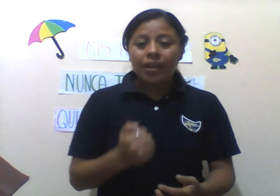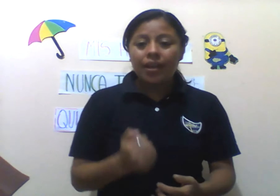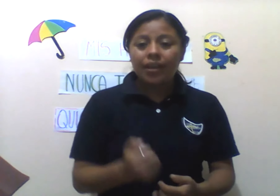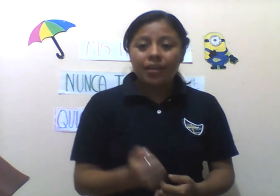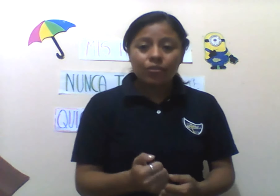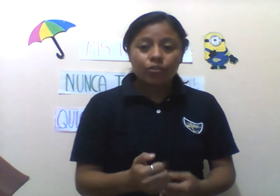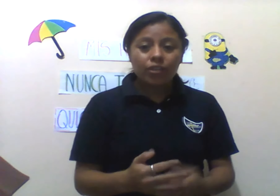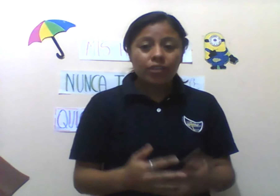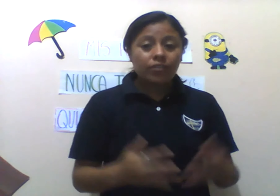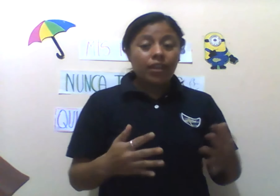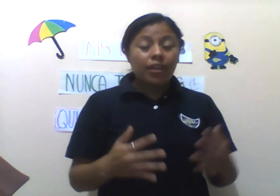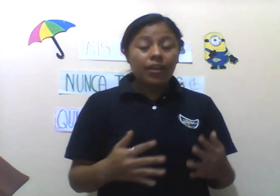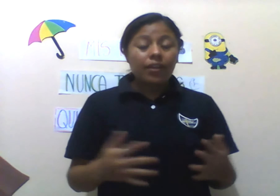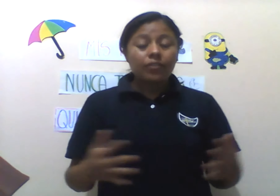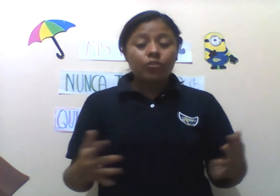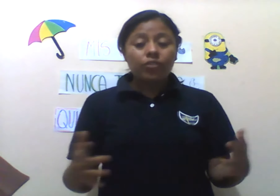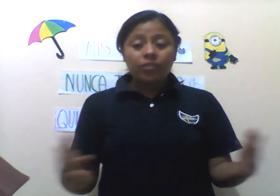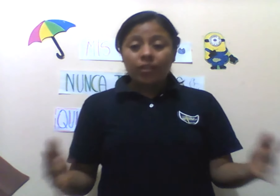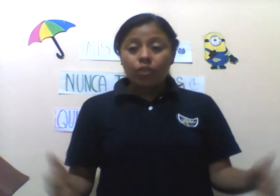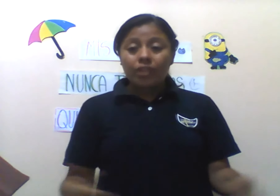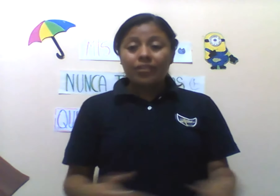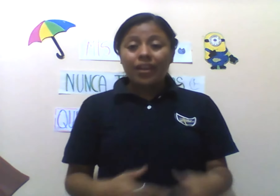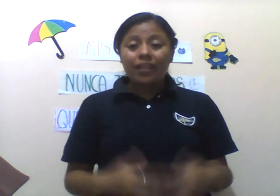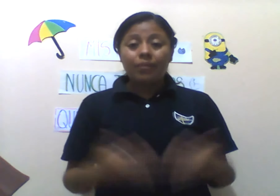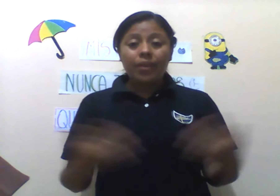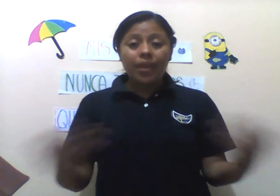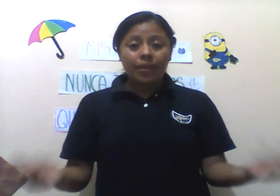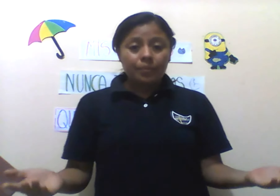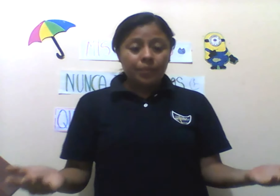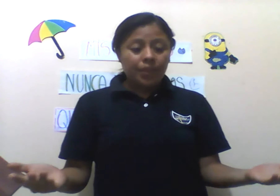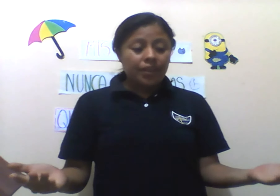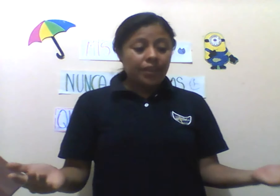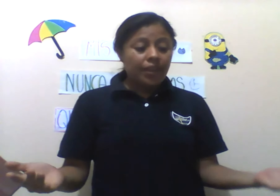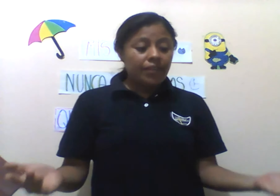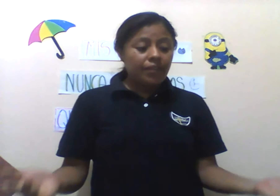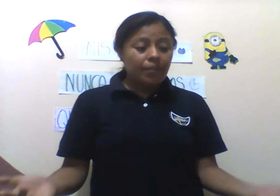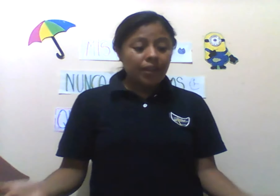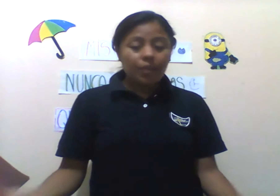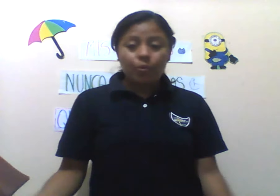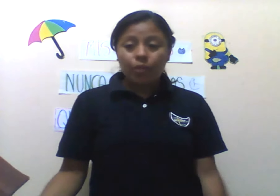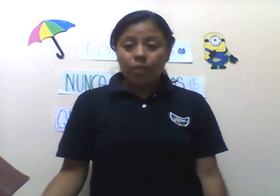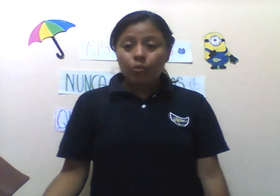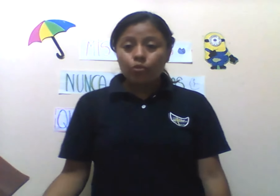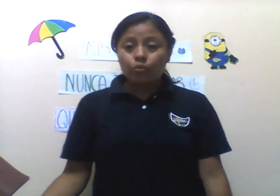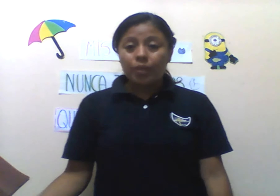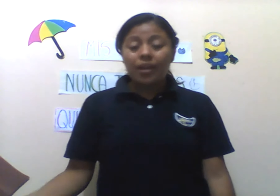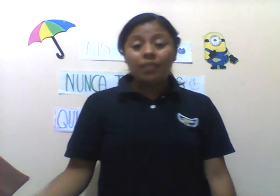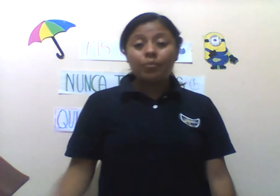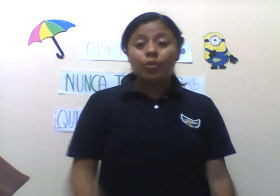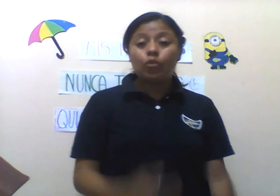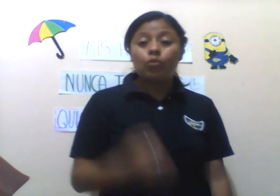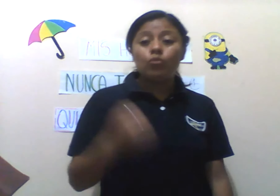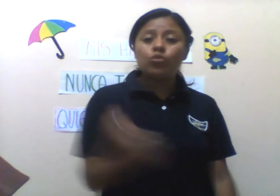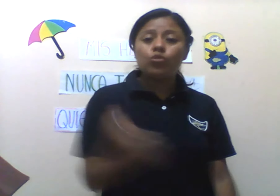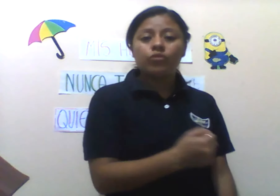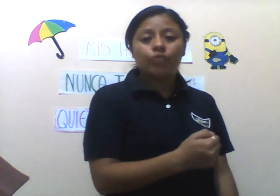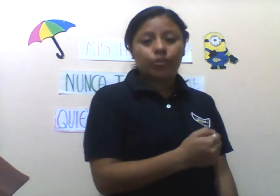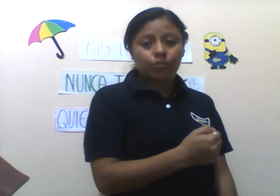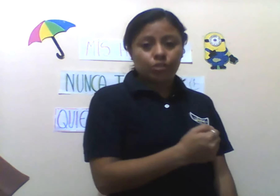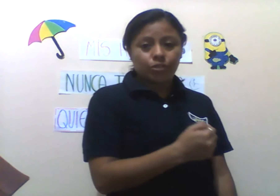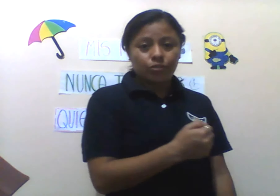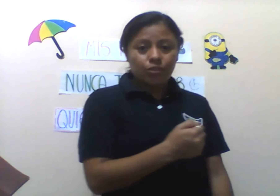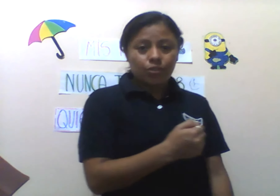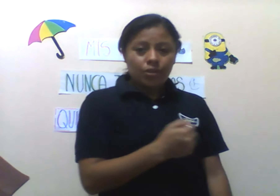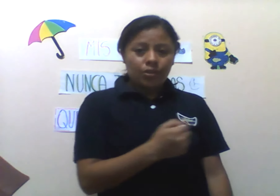trabajar en aquellas cosas que no les sale bien. Y de esa manera podemos superarlas, pero con mucho